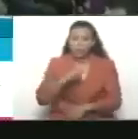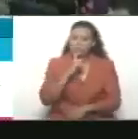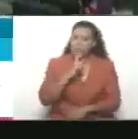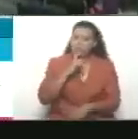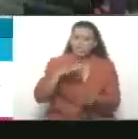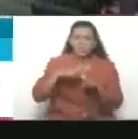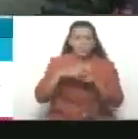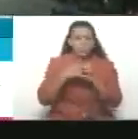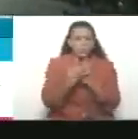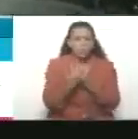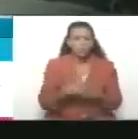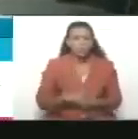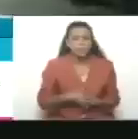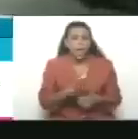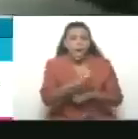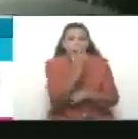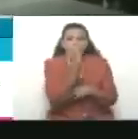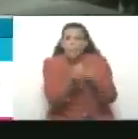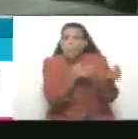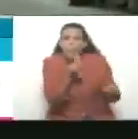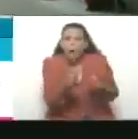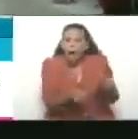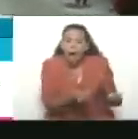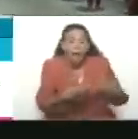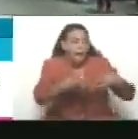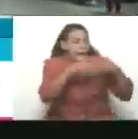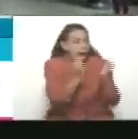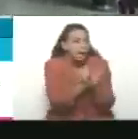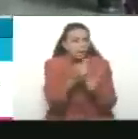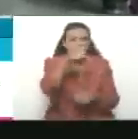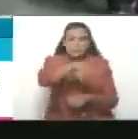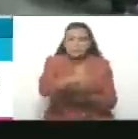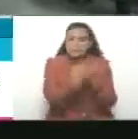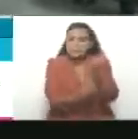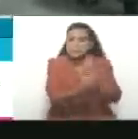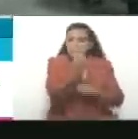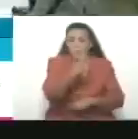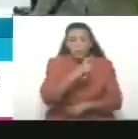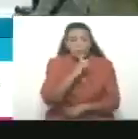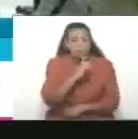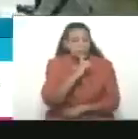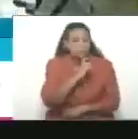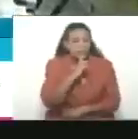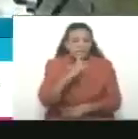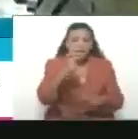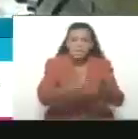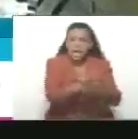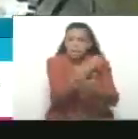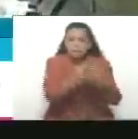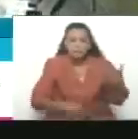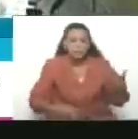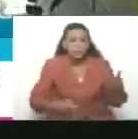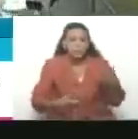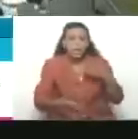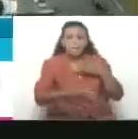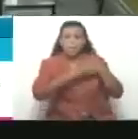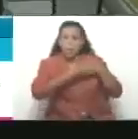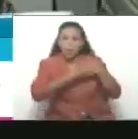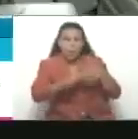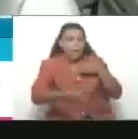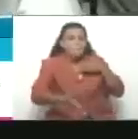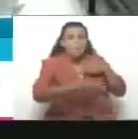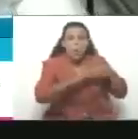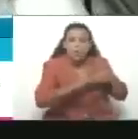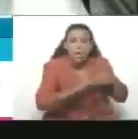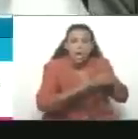brutal la causa de esa migración ha sido la guerra económica brutal las sanciones criminales